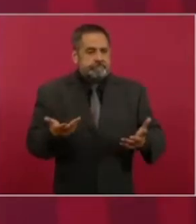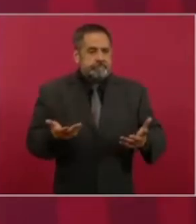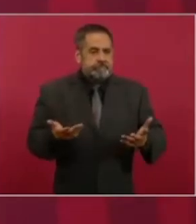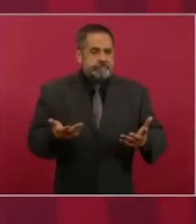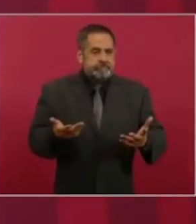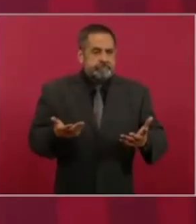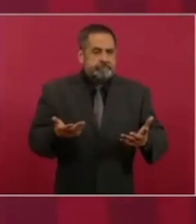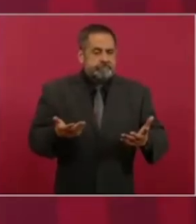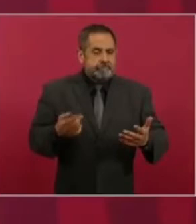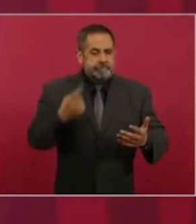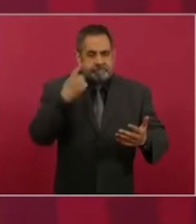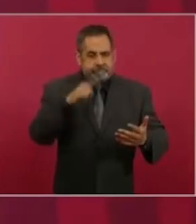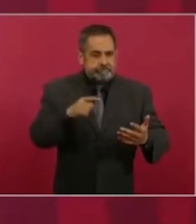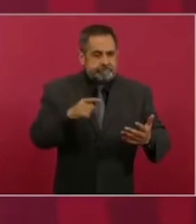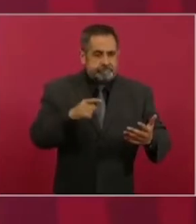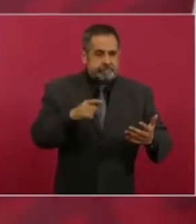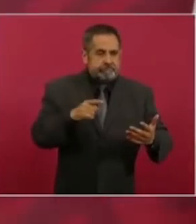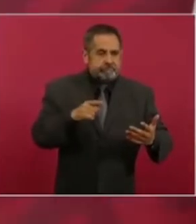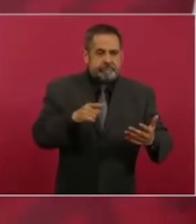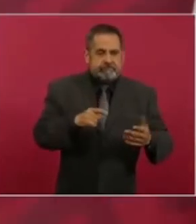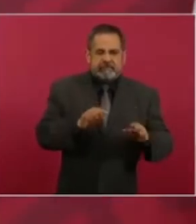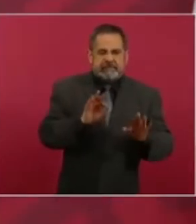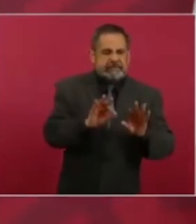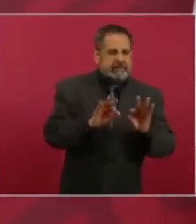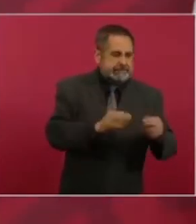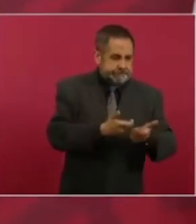para promover estos grupos.